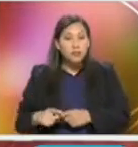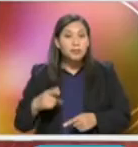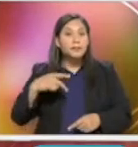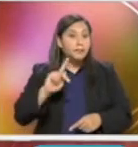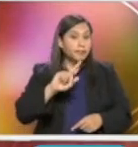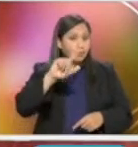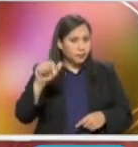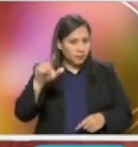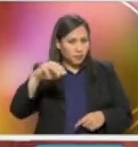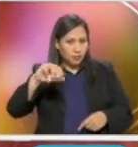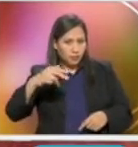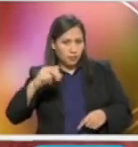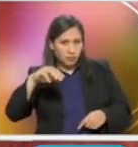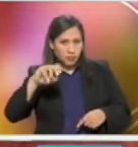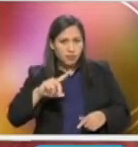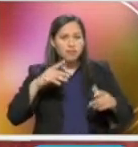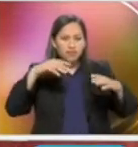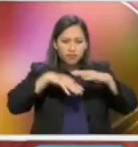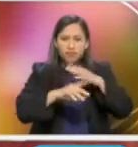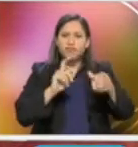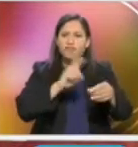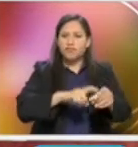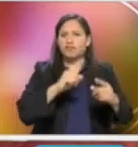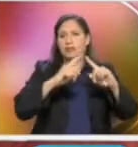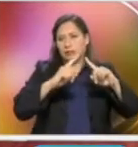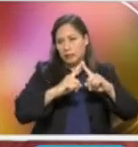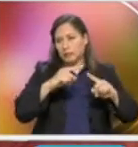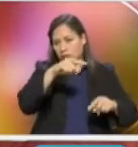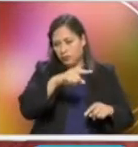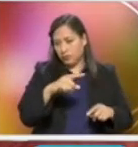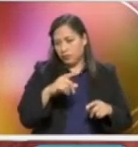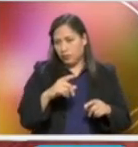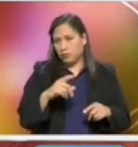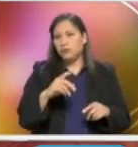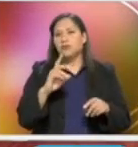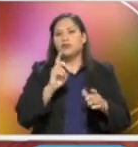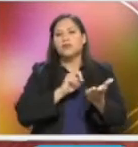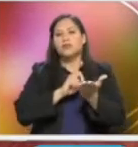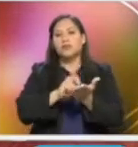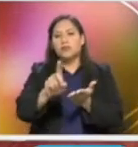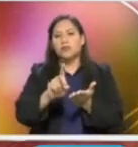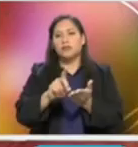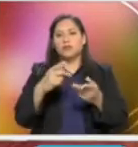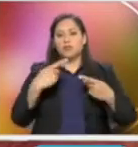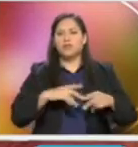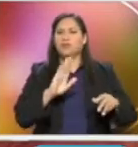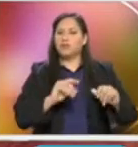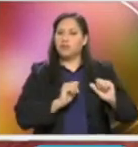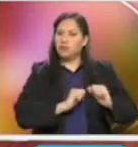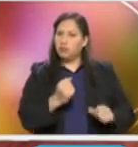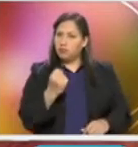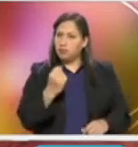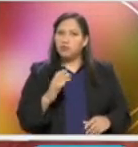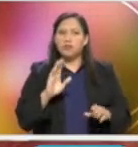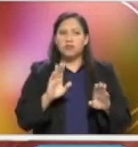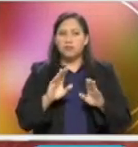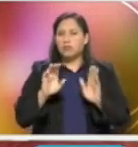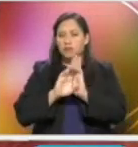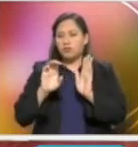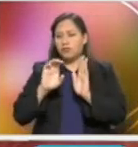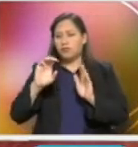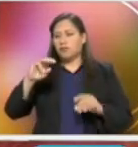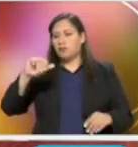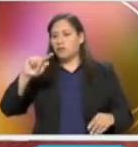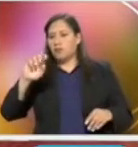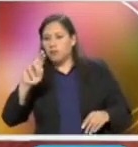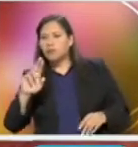momento Muhammad Ali entró a esa iglesia proponía una defensa de los derechos civiles muy militante, o sea, no era como Martin Luther King, que decía, bueno, lo vamos a hacer